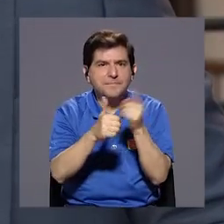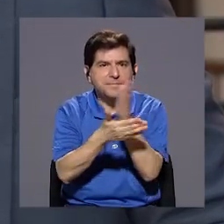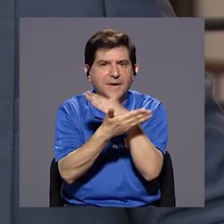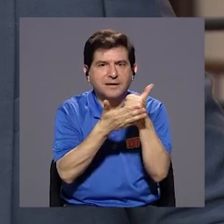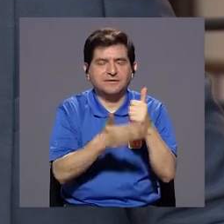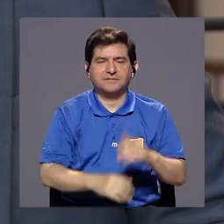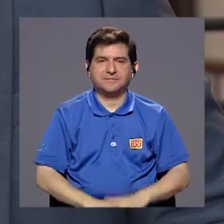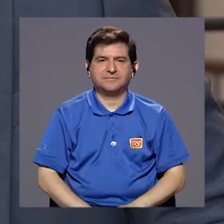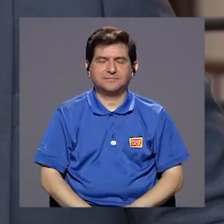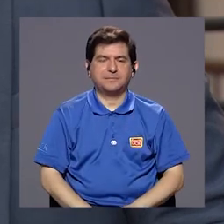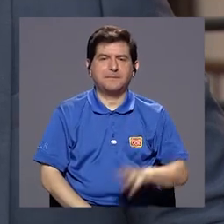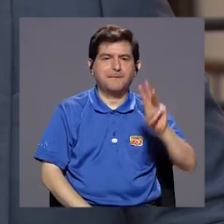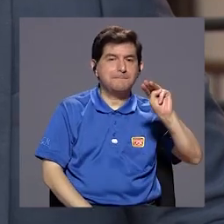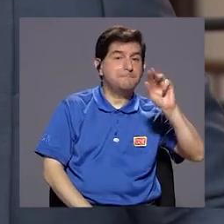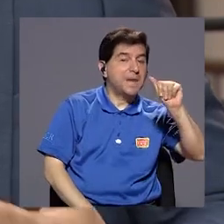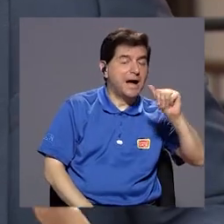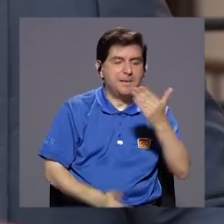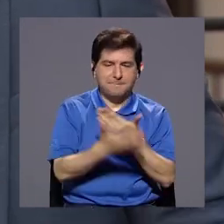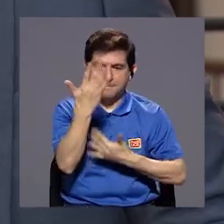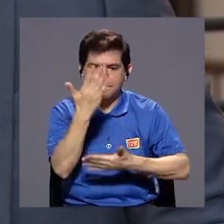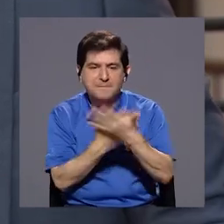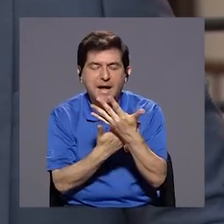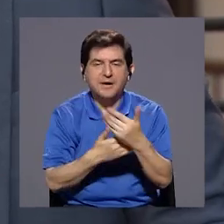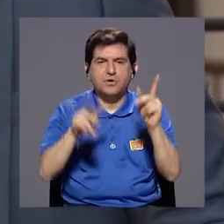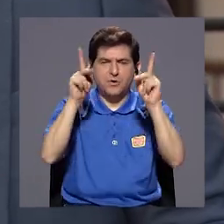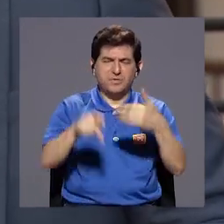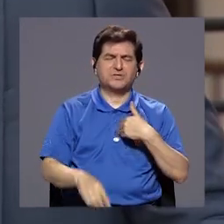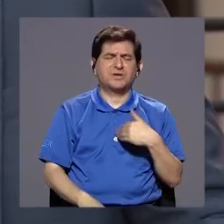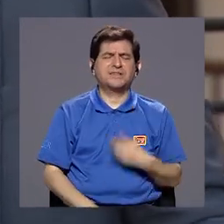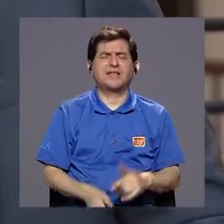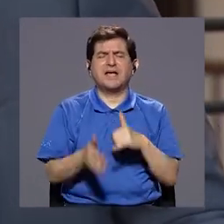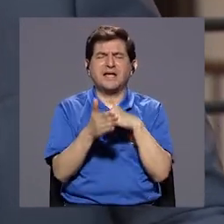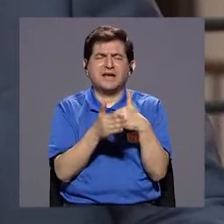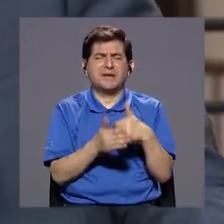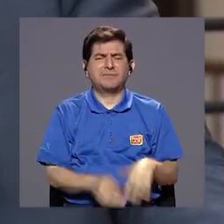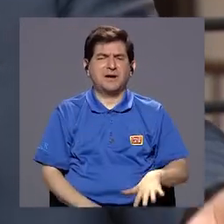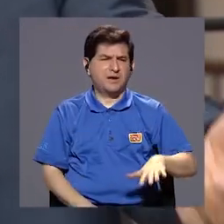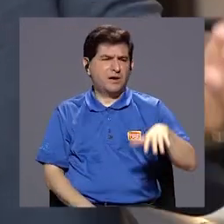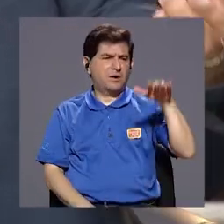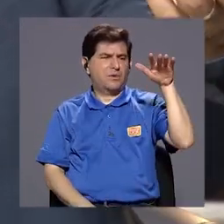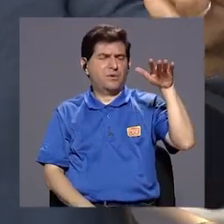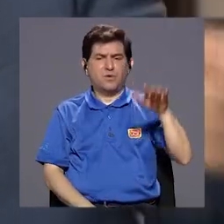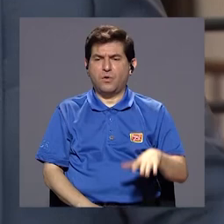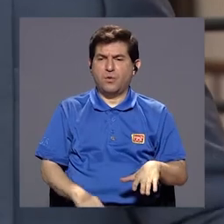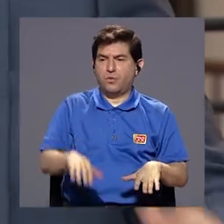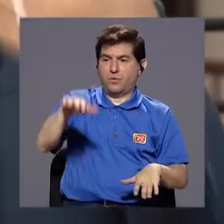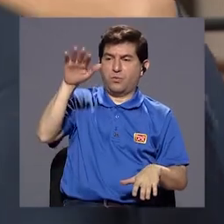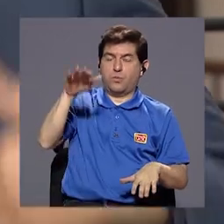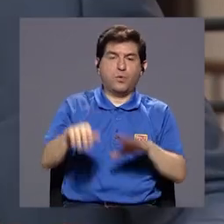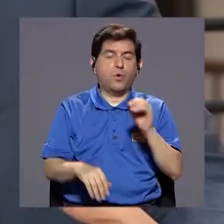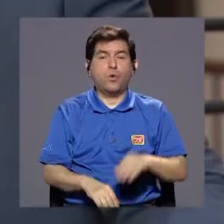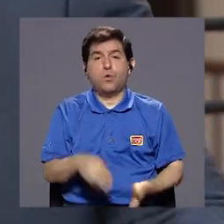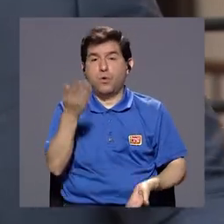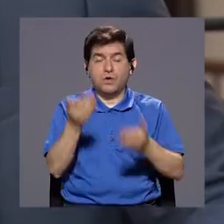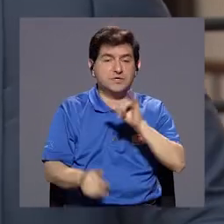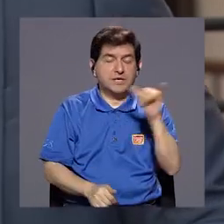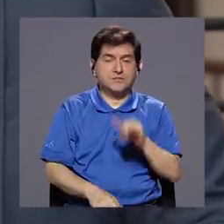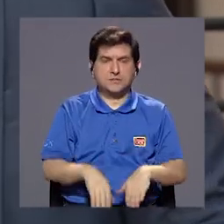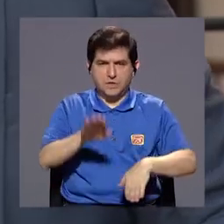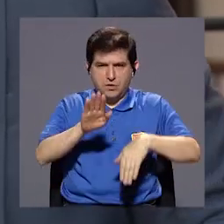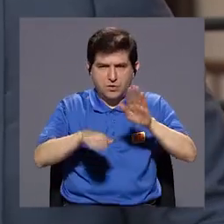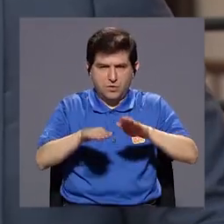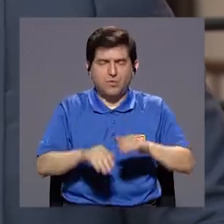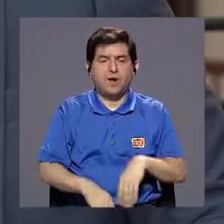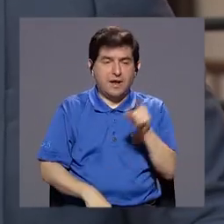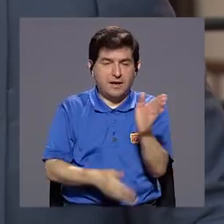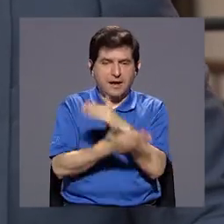la primera parte de la acrónimo. Ma, de mano, porque la persona tiene debilidad para levantar la mano o el brazo, o también la pierna del lado que está